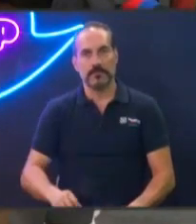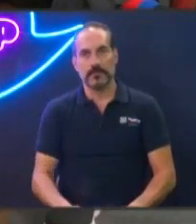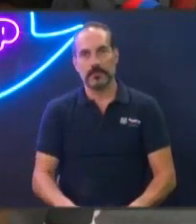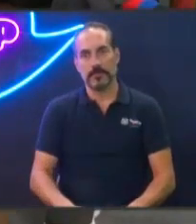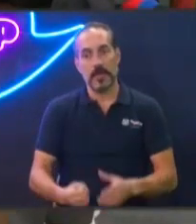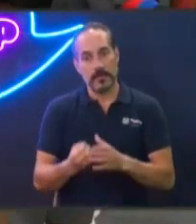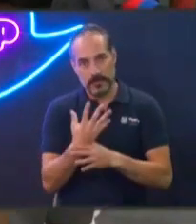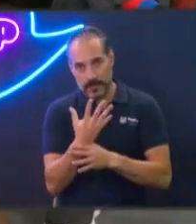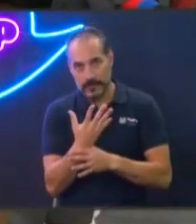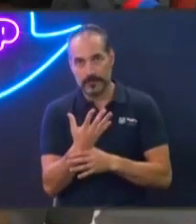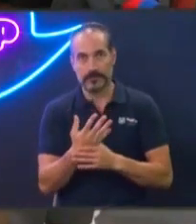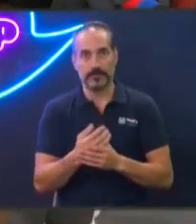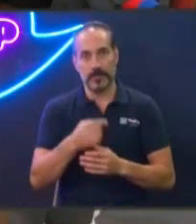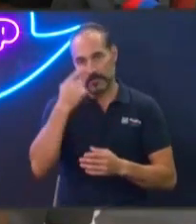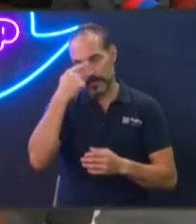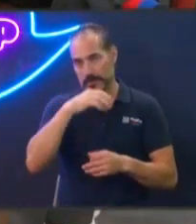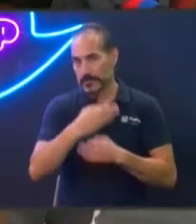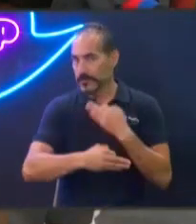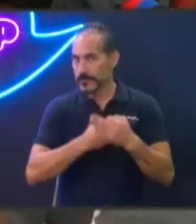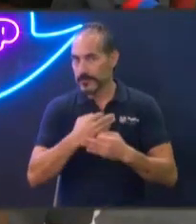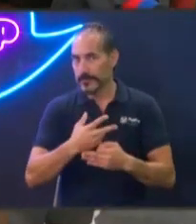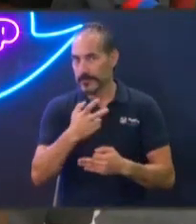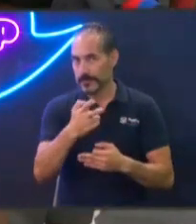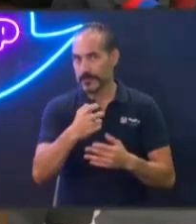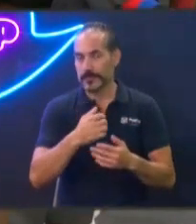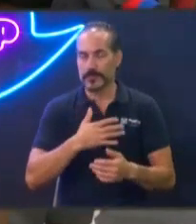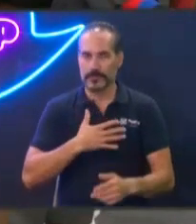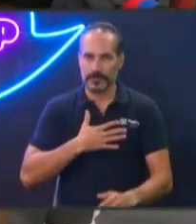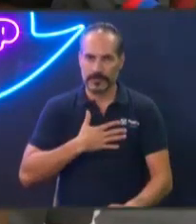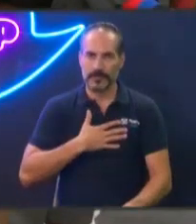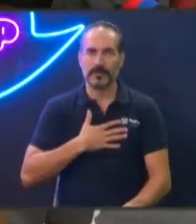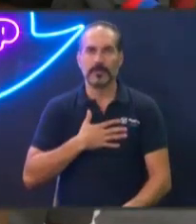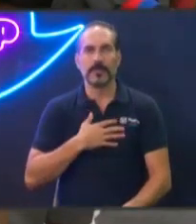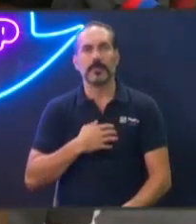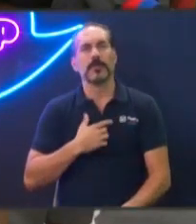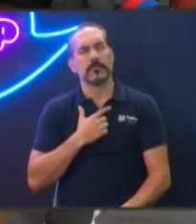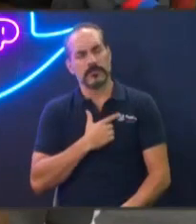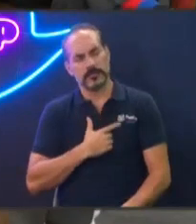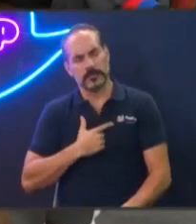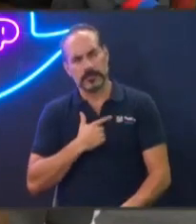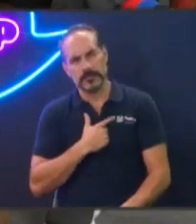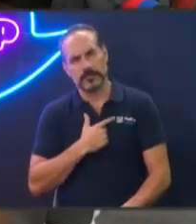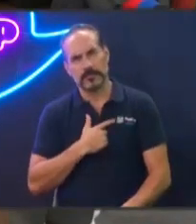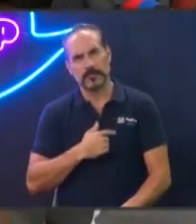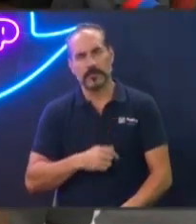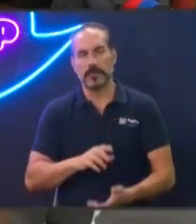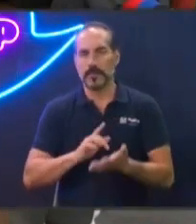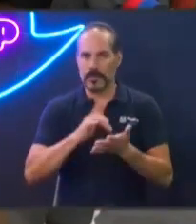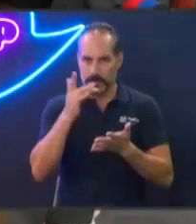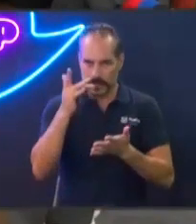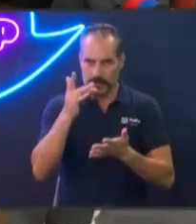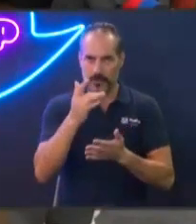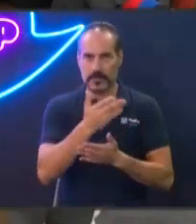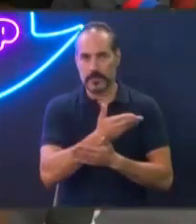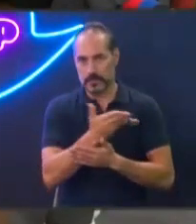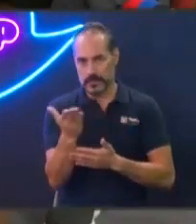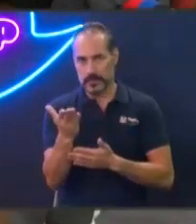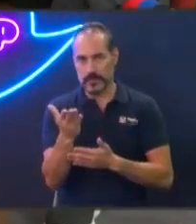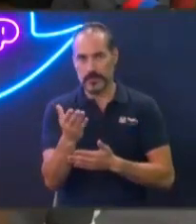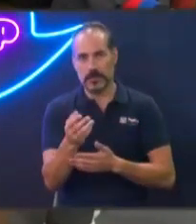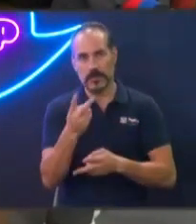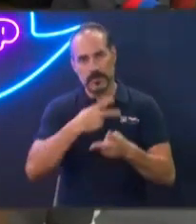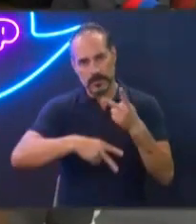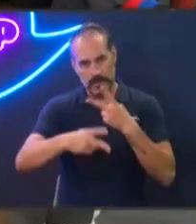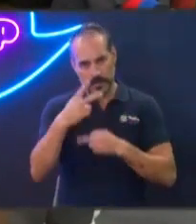e en este contexto y pues me da muchísimas me da mucho gusto y le agradezco el que hayan estado